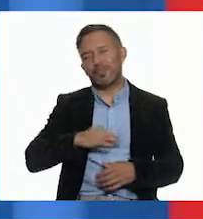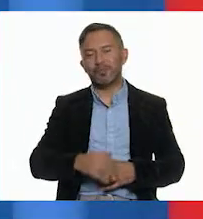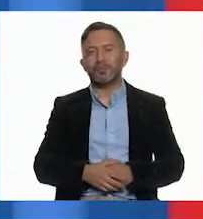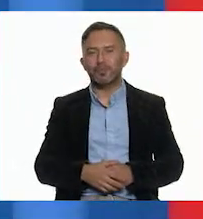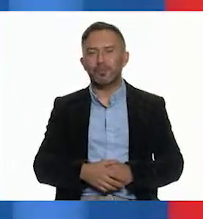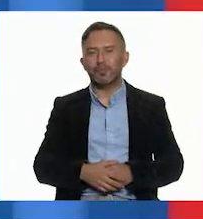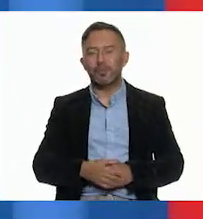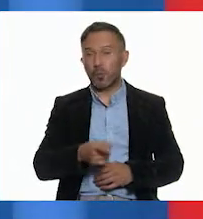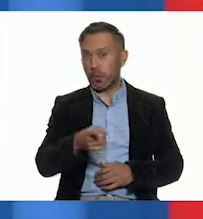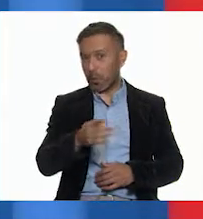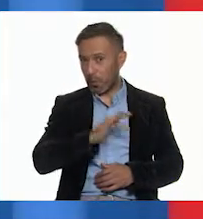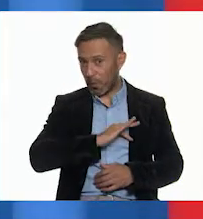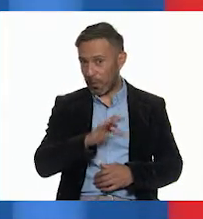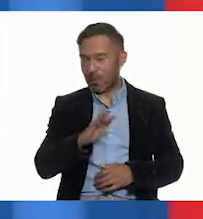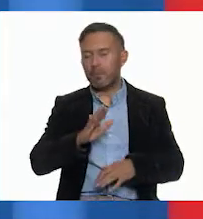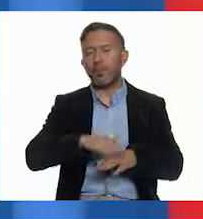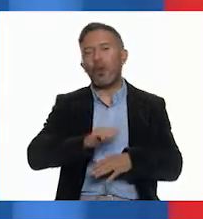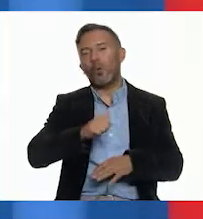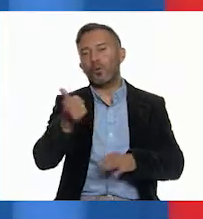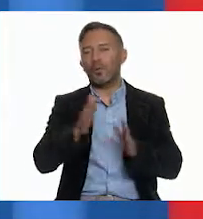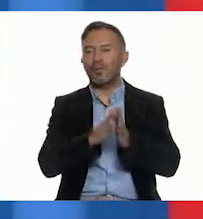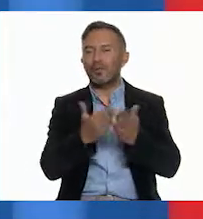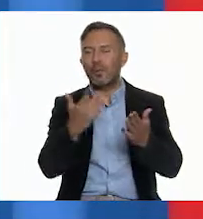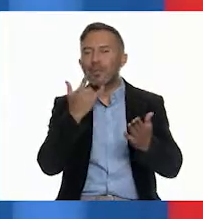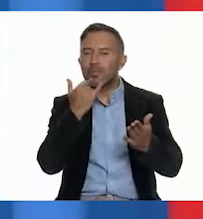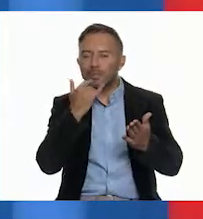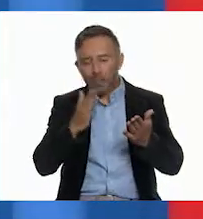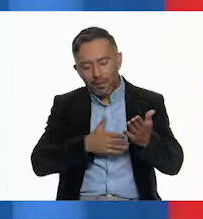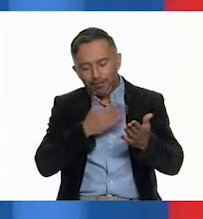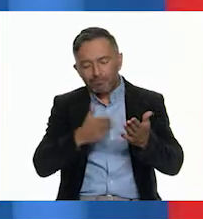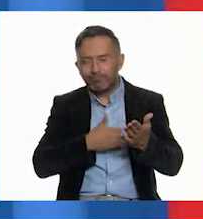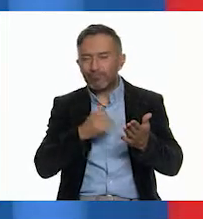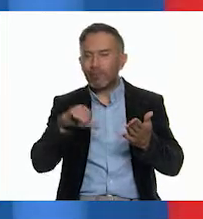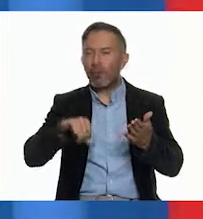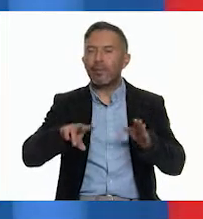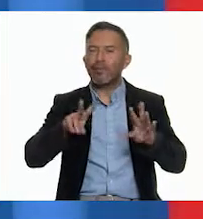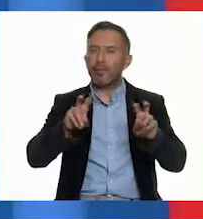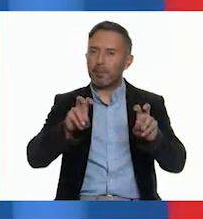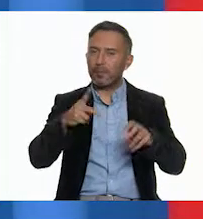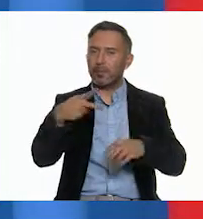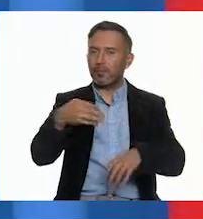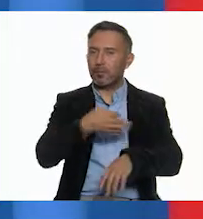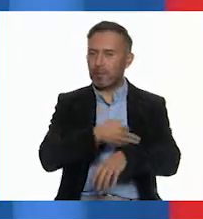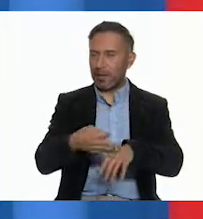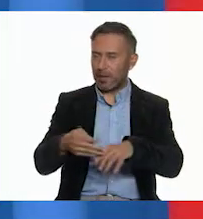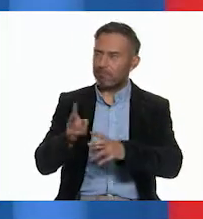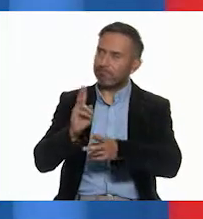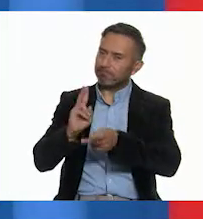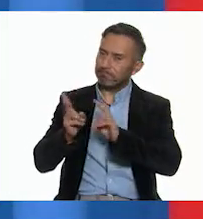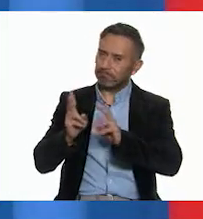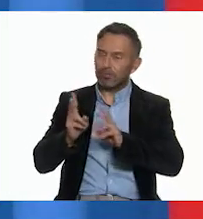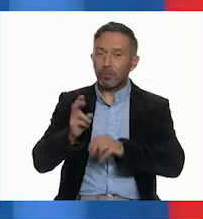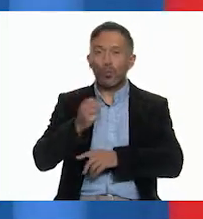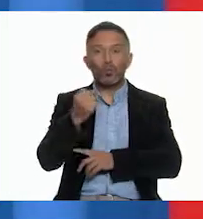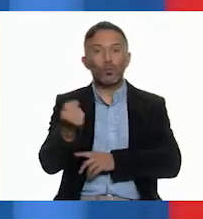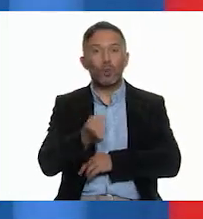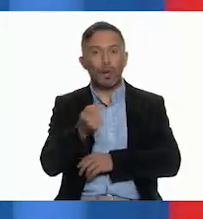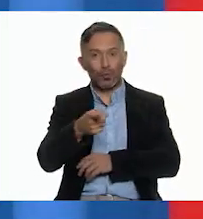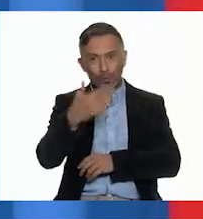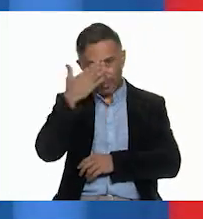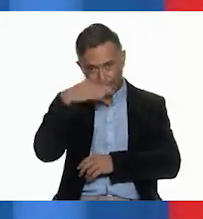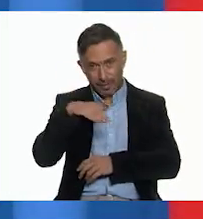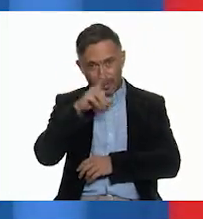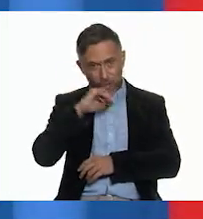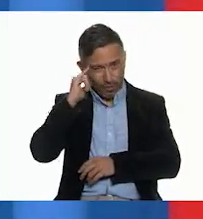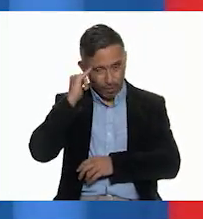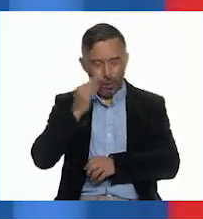Si te es posible, consulta otros libros y comenta el tema de hoy con tu familia. Si tienes la fortuna de hablar una lengua indígena, aprovecha también